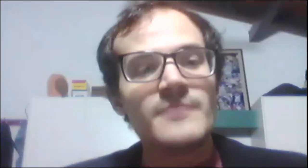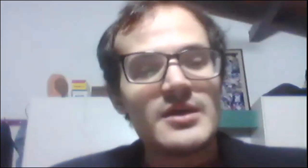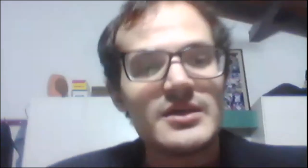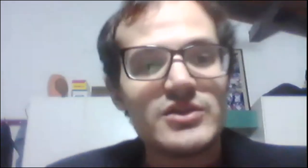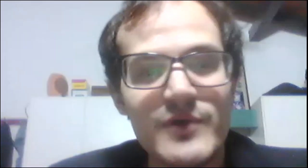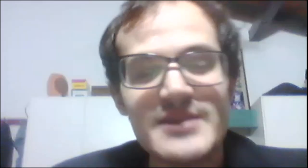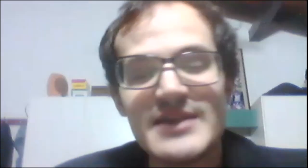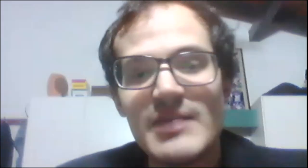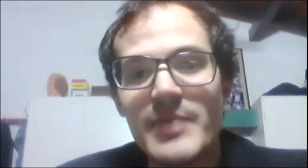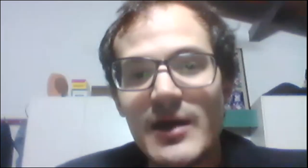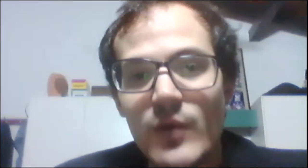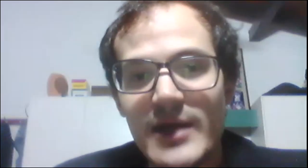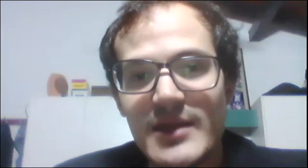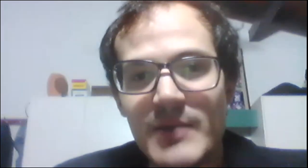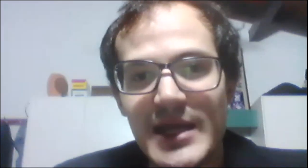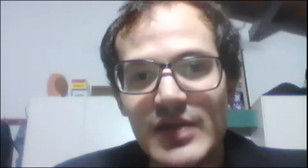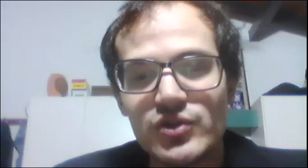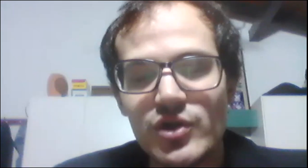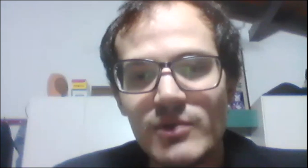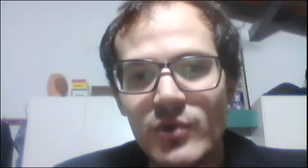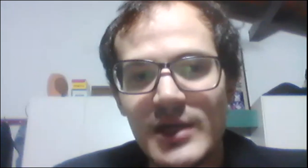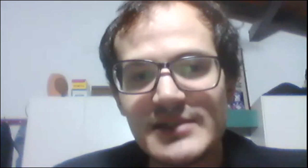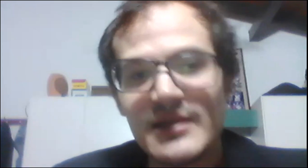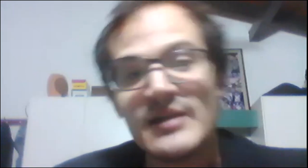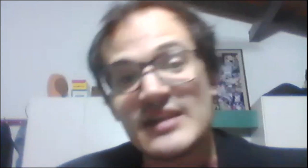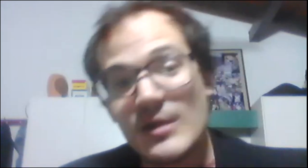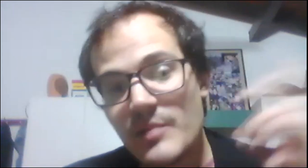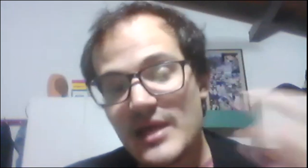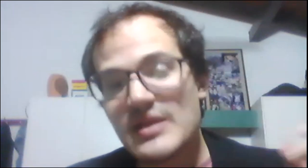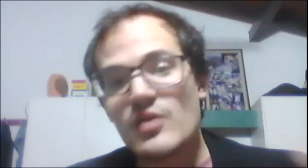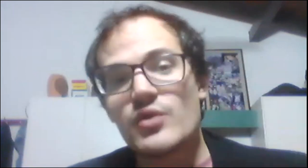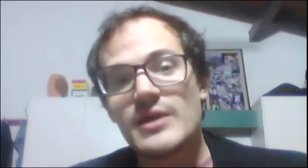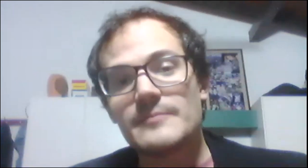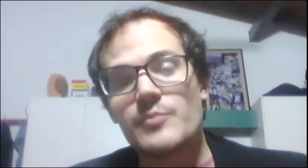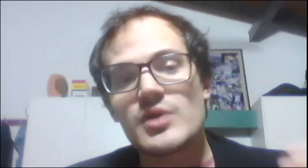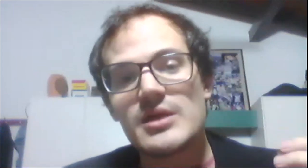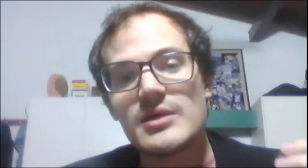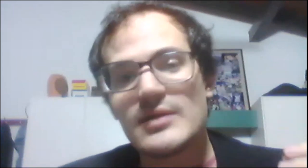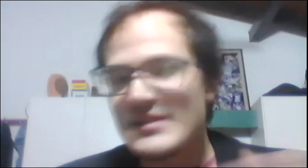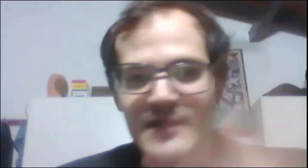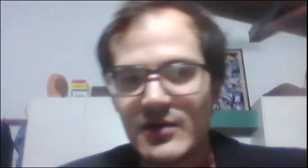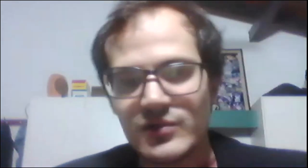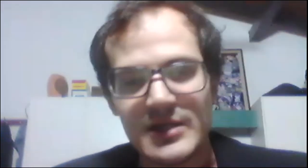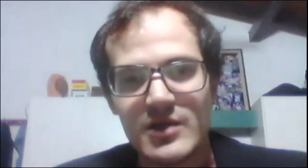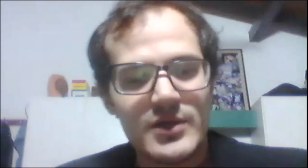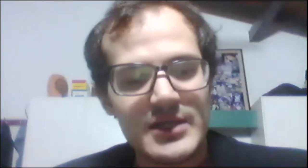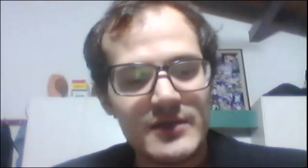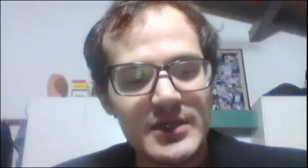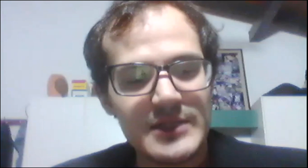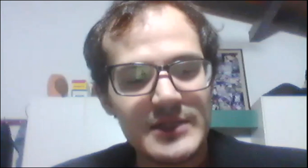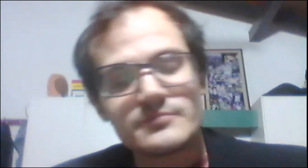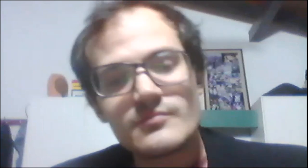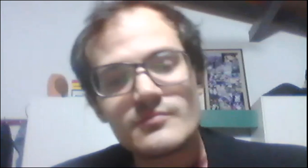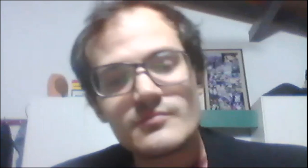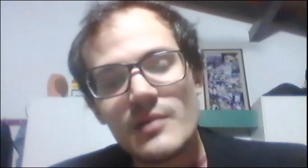Descripción Histórica de la Provincia del Paraguay, de Mariano Antonio Molas, que es una pequeña joya, porque ese sí van a encontrar, creo, en cualquier